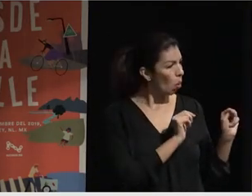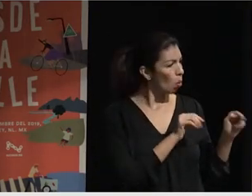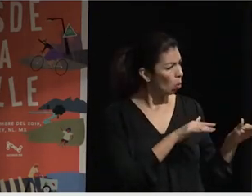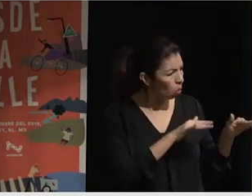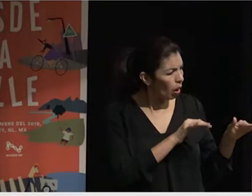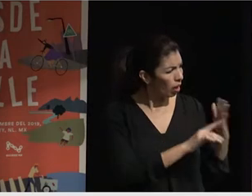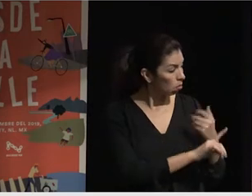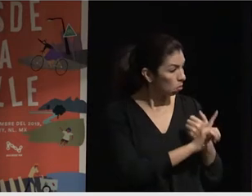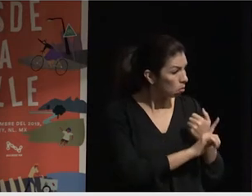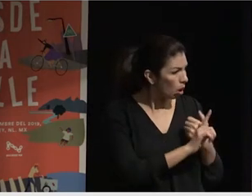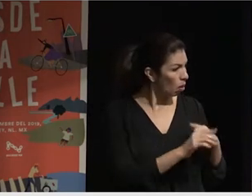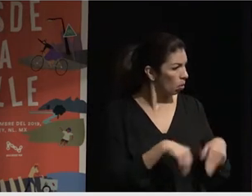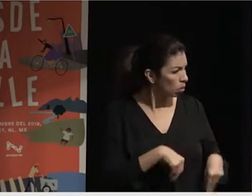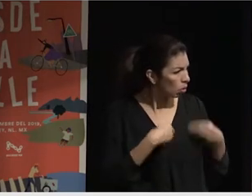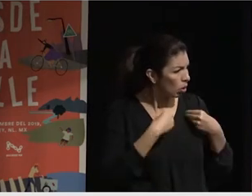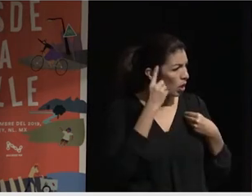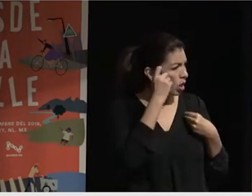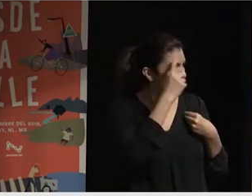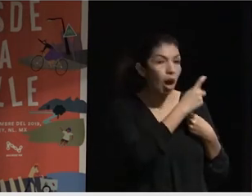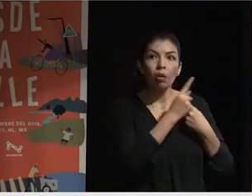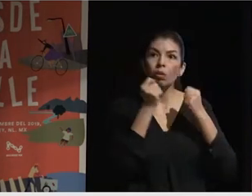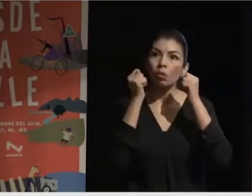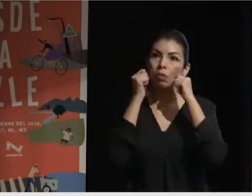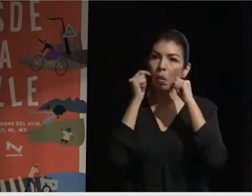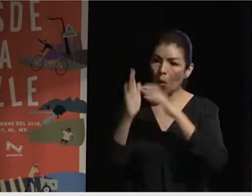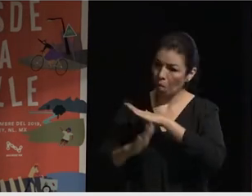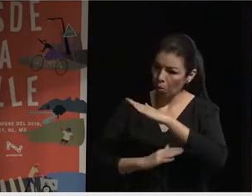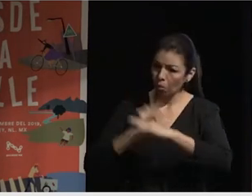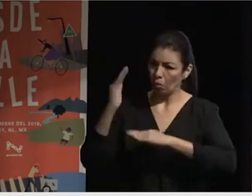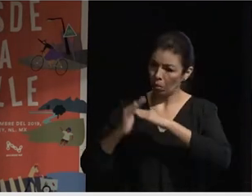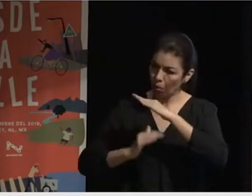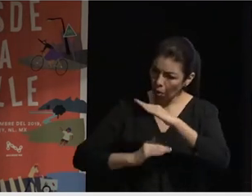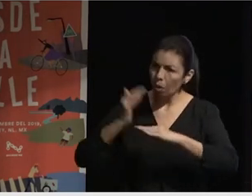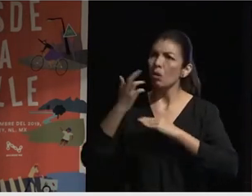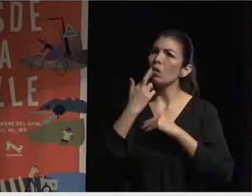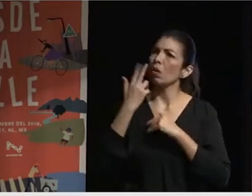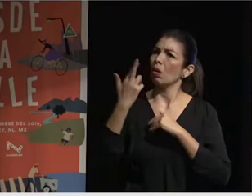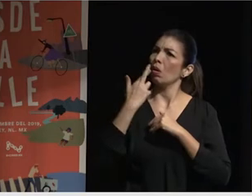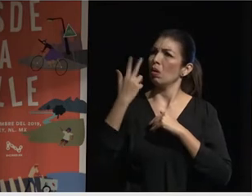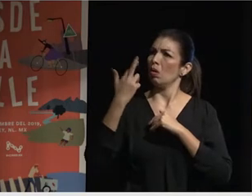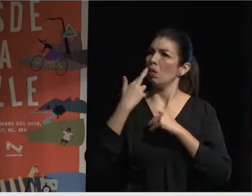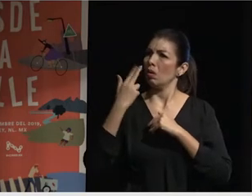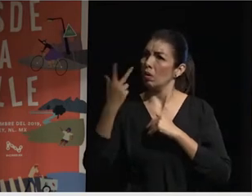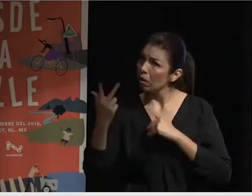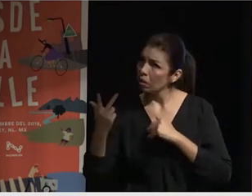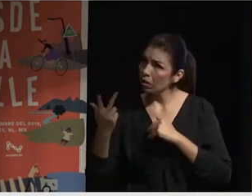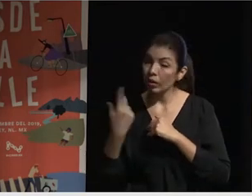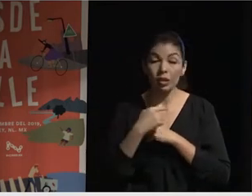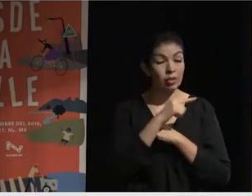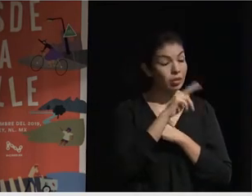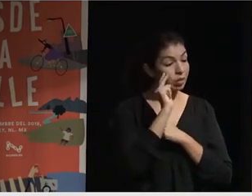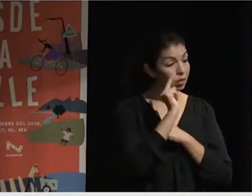soluciones para ver la gentrificación, si empezamos a tomar en cuenta a aquellos que viven en aquellas zonas donde la igualdad no está